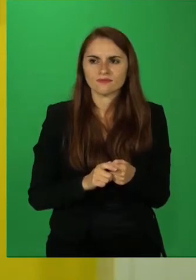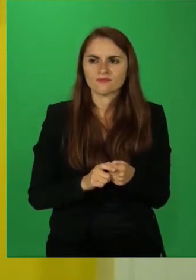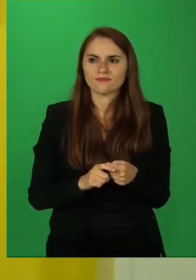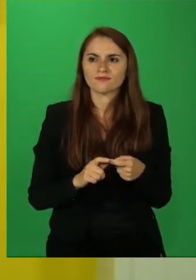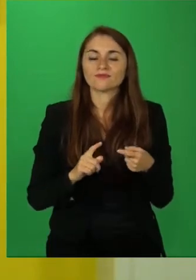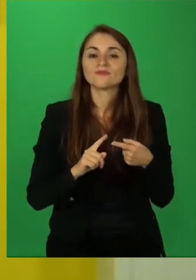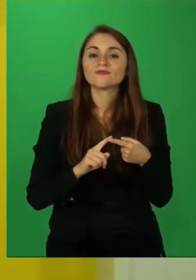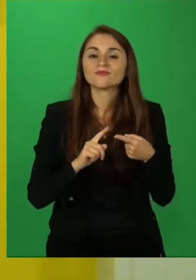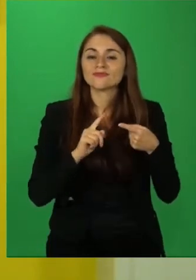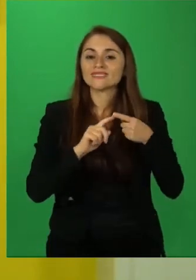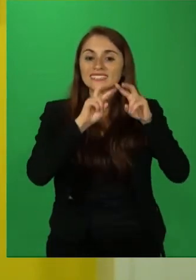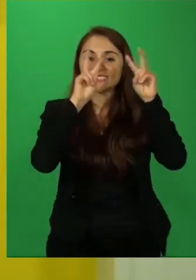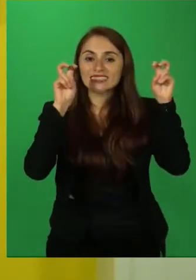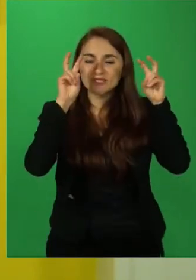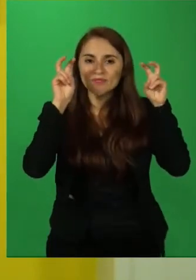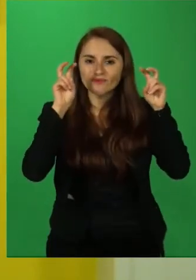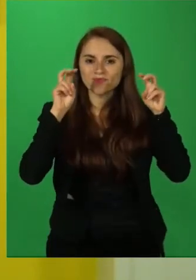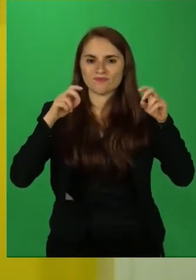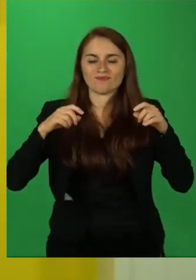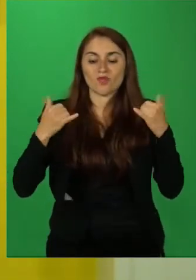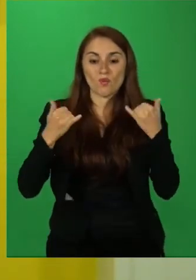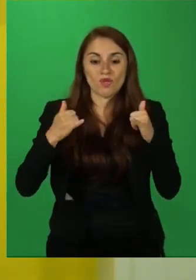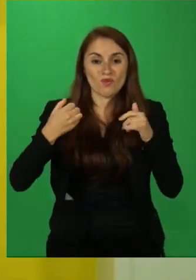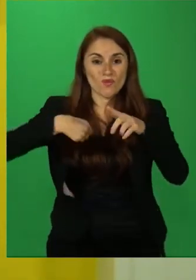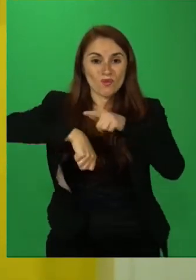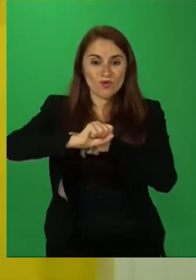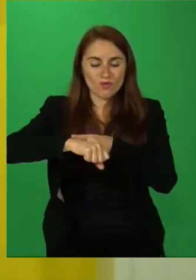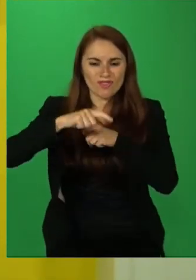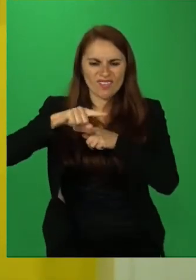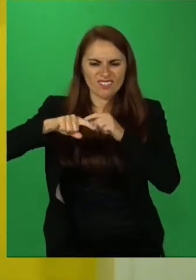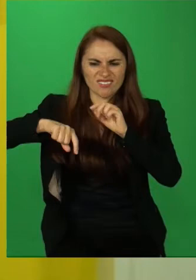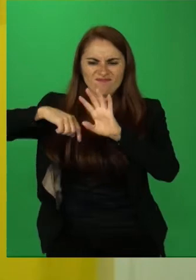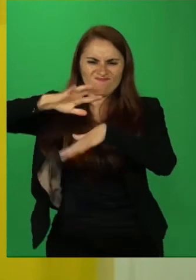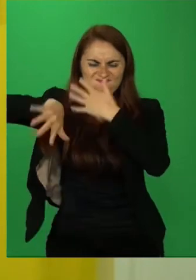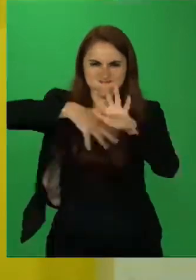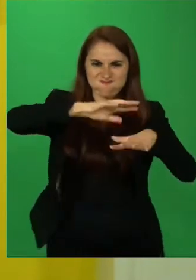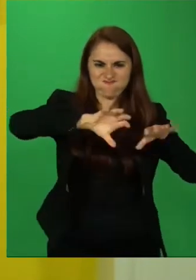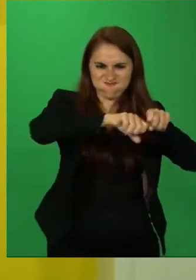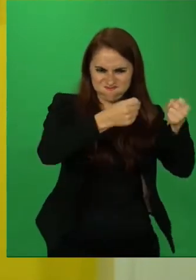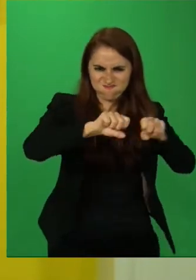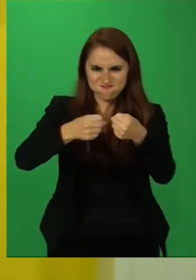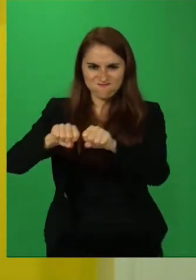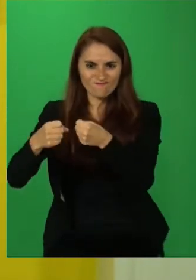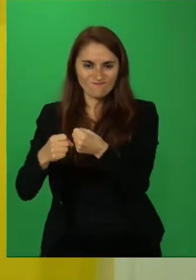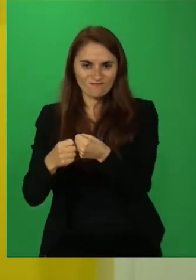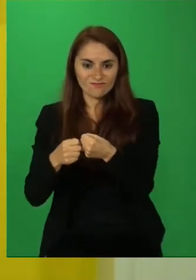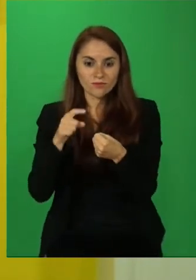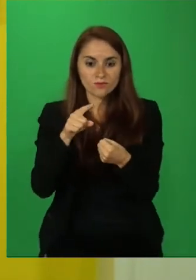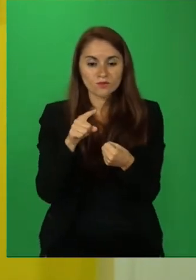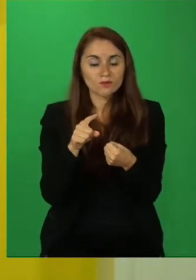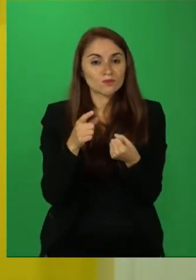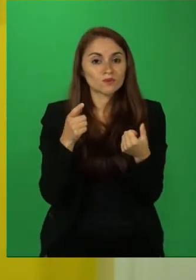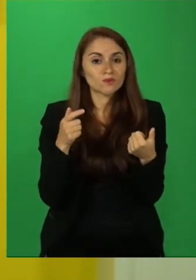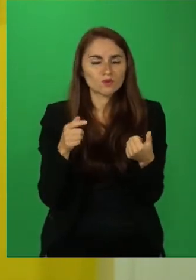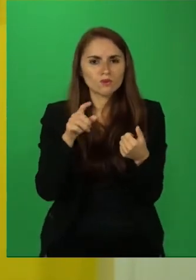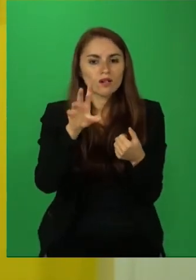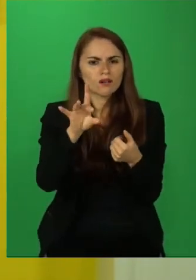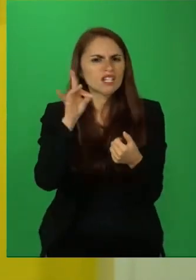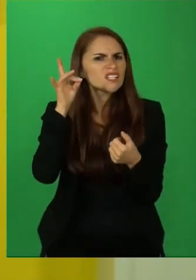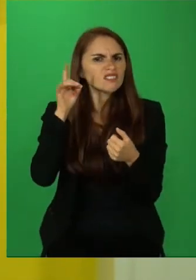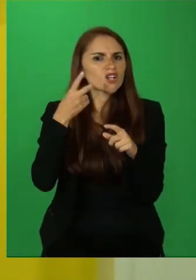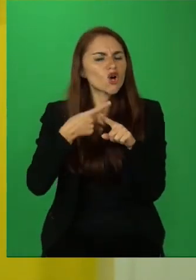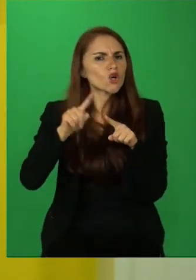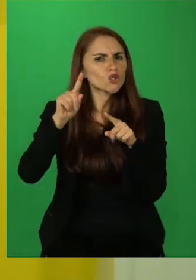los destrozos en un partido de fútbol, ¿cierto? ¿Pudiste extraer otro tema? No te preocupes, escríbeme y así